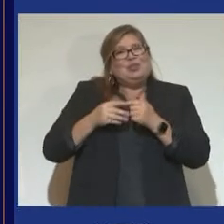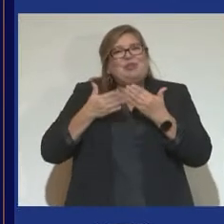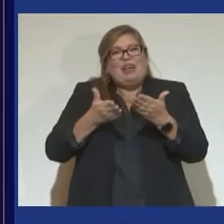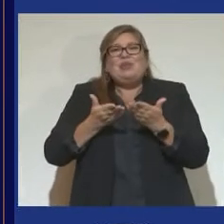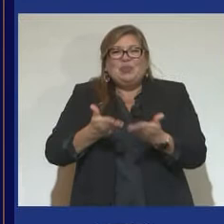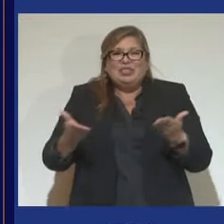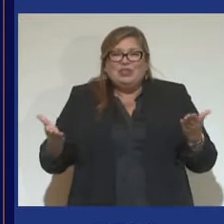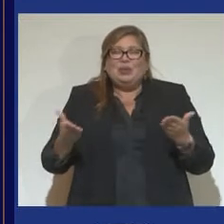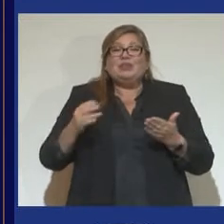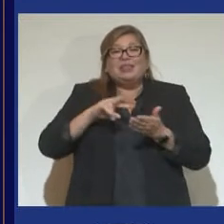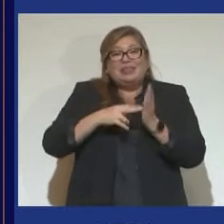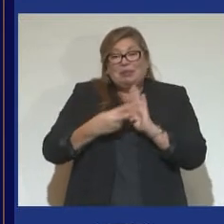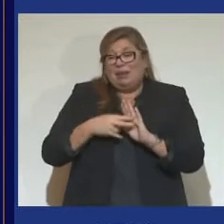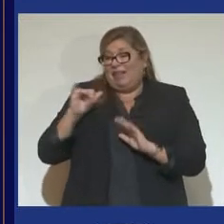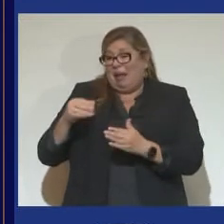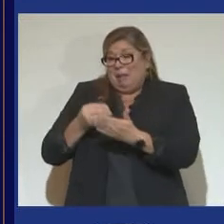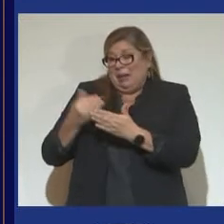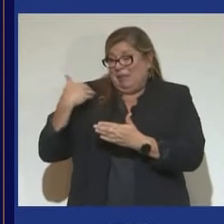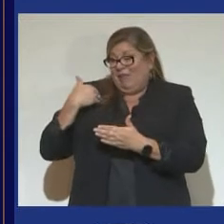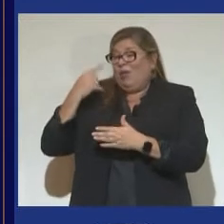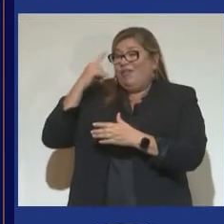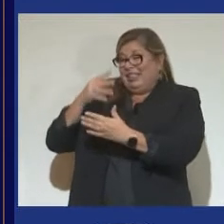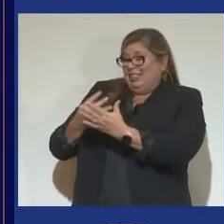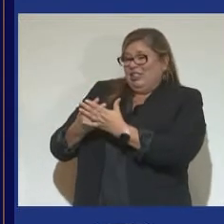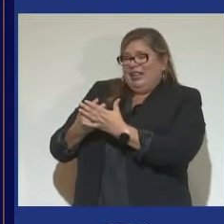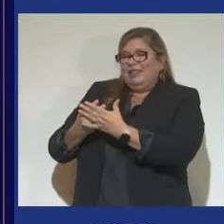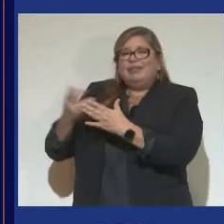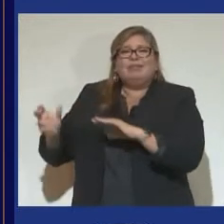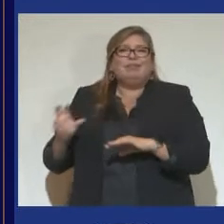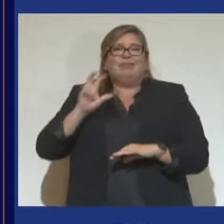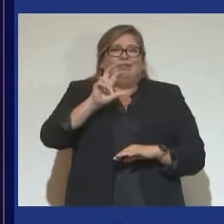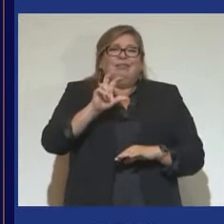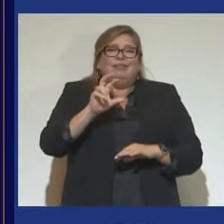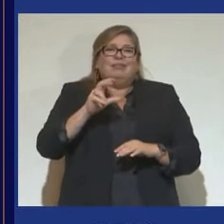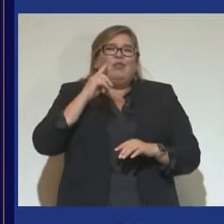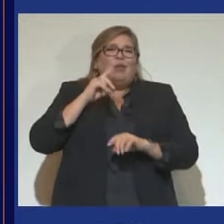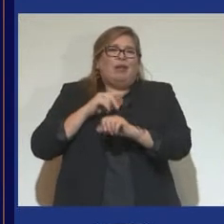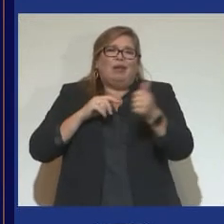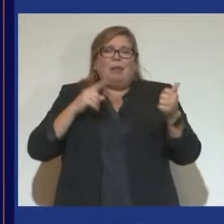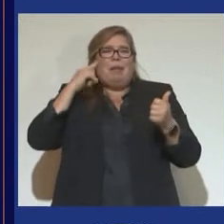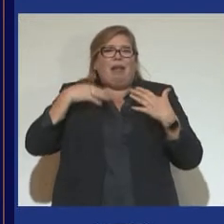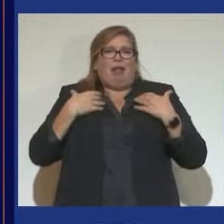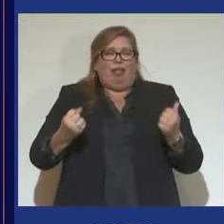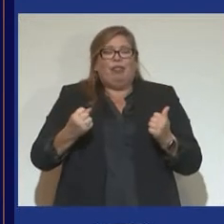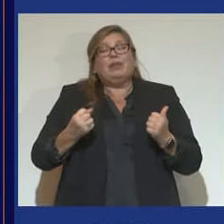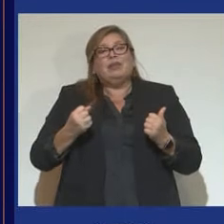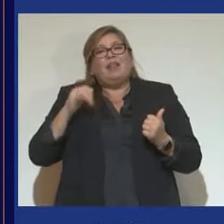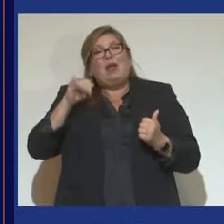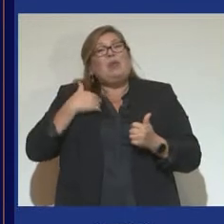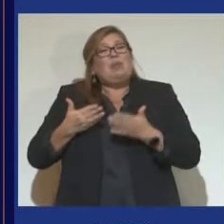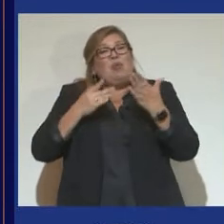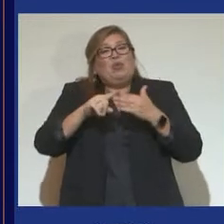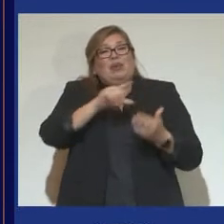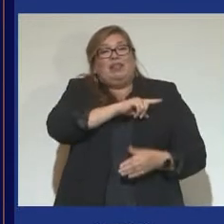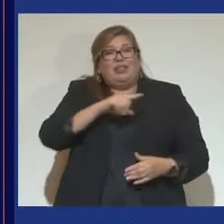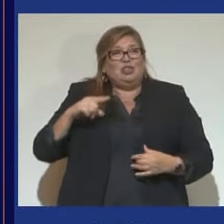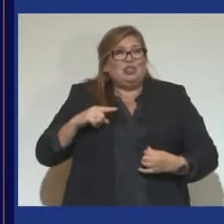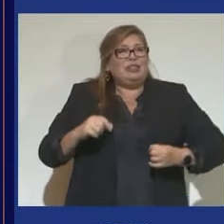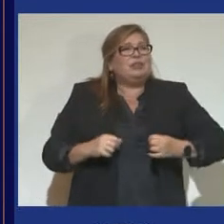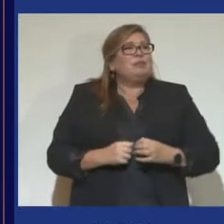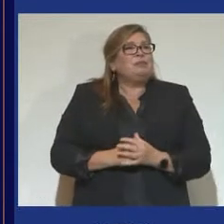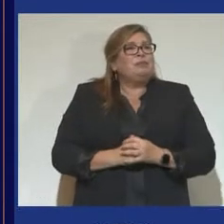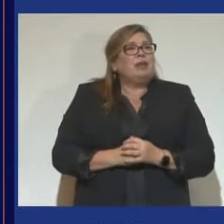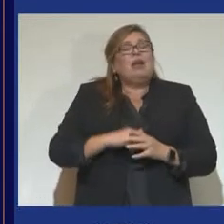ahora para darle recursos y es algo que hemos propuesto a la legislatura y tenemos que lidiar también con las